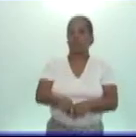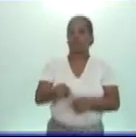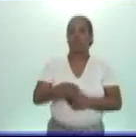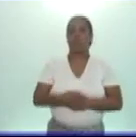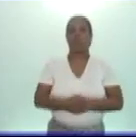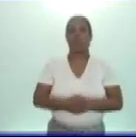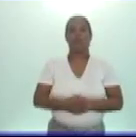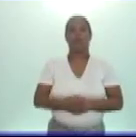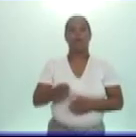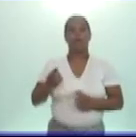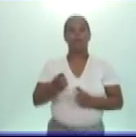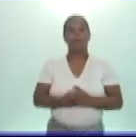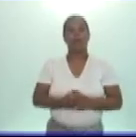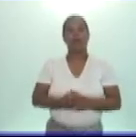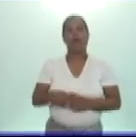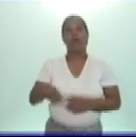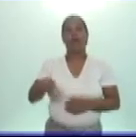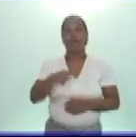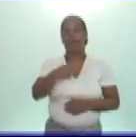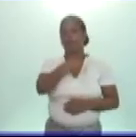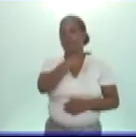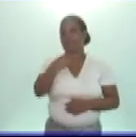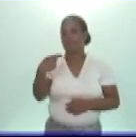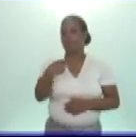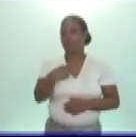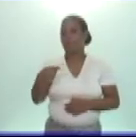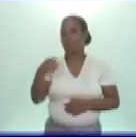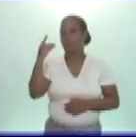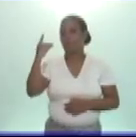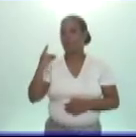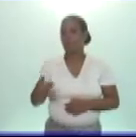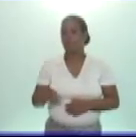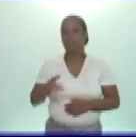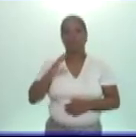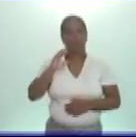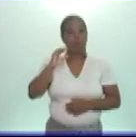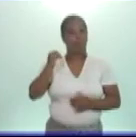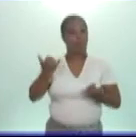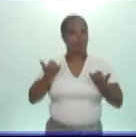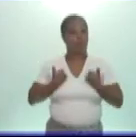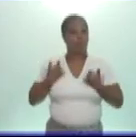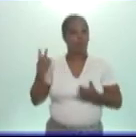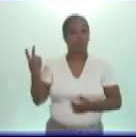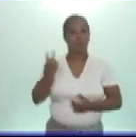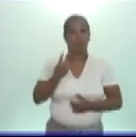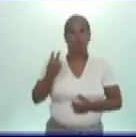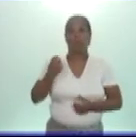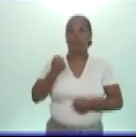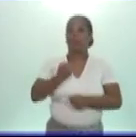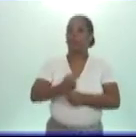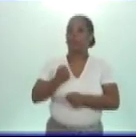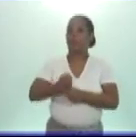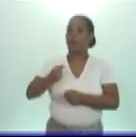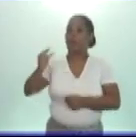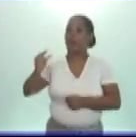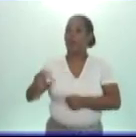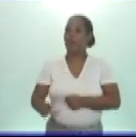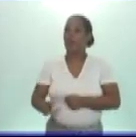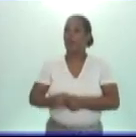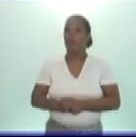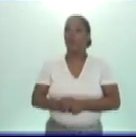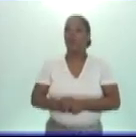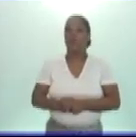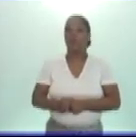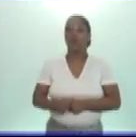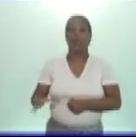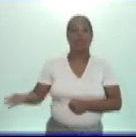Para ello vamos a ir subrayando los datos. Me dicen que son dos obreros Ese es el total que ganan entre los dos por